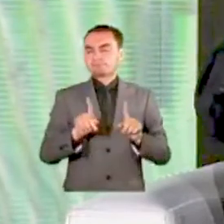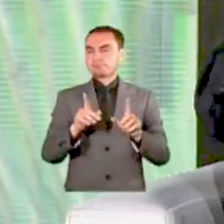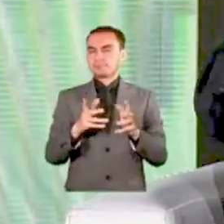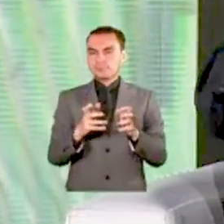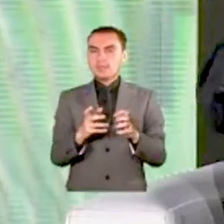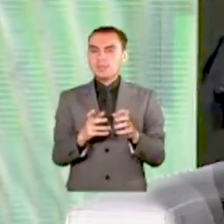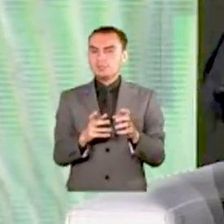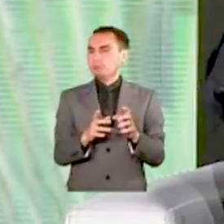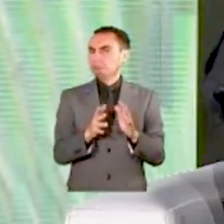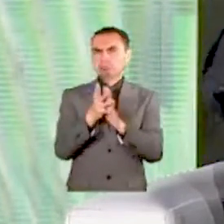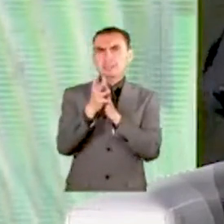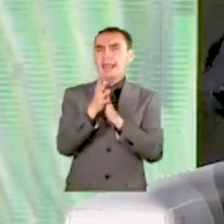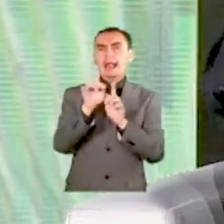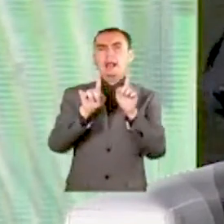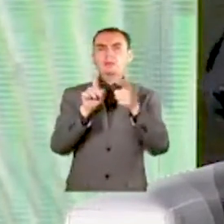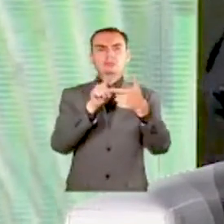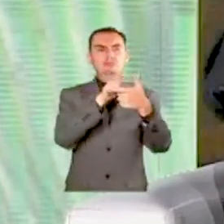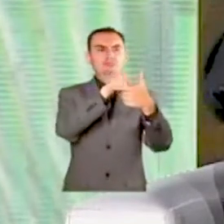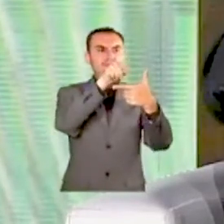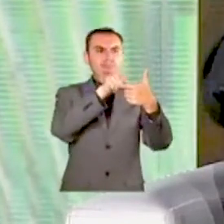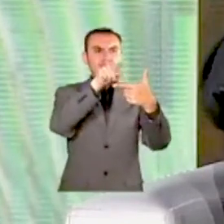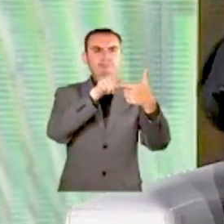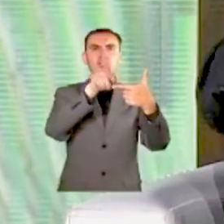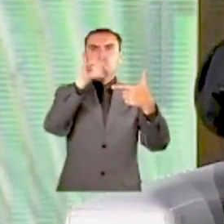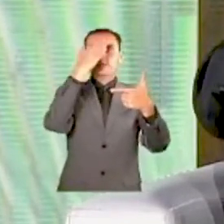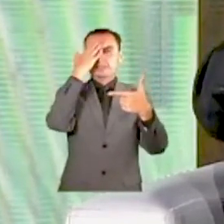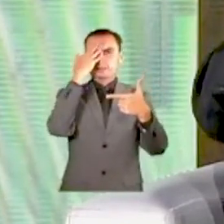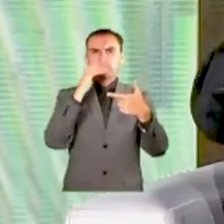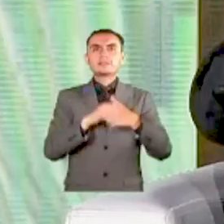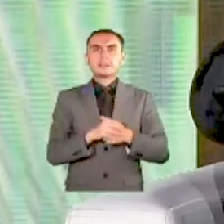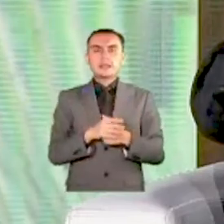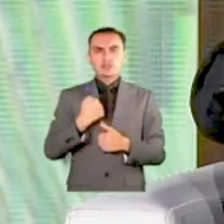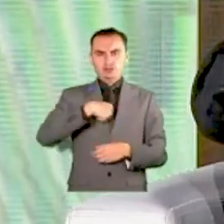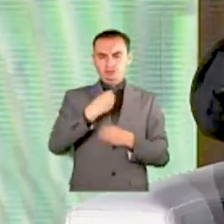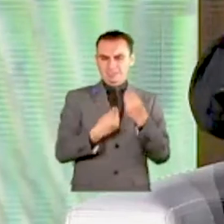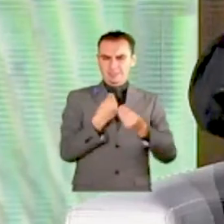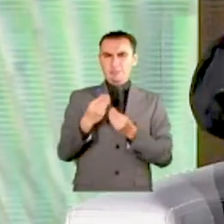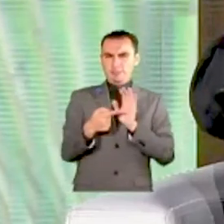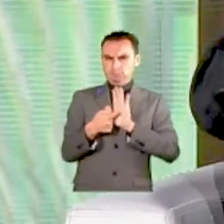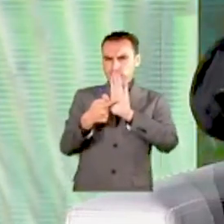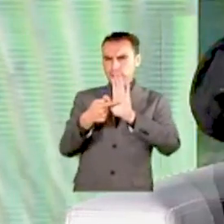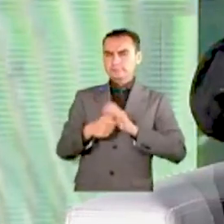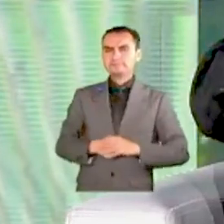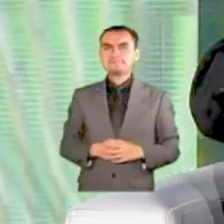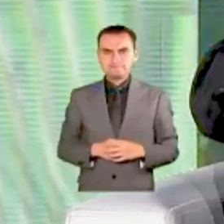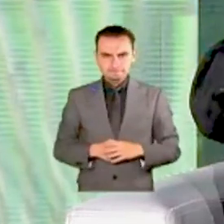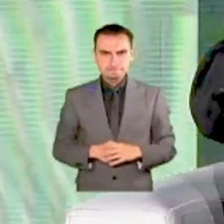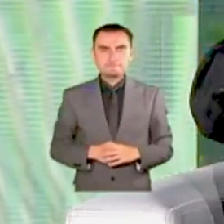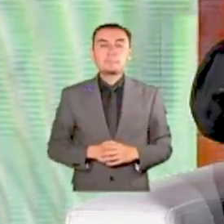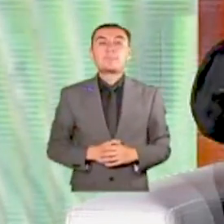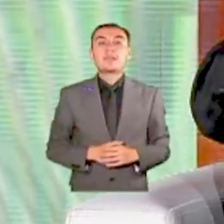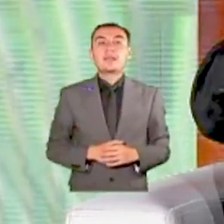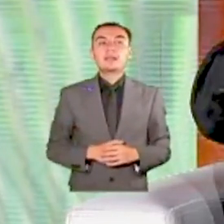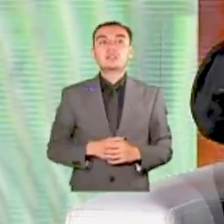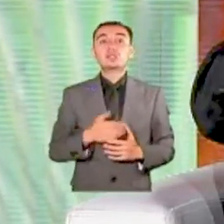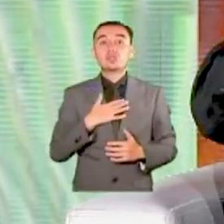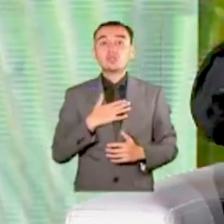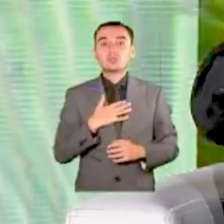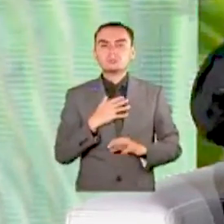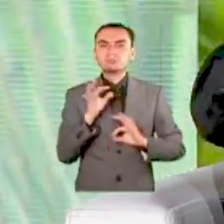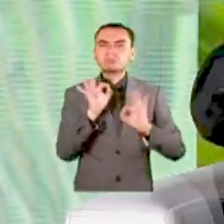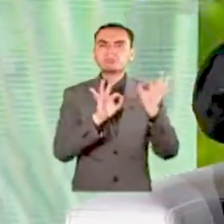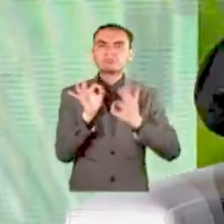mencionar algunas cifras también de nuestra labor de intervención y de nuestra labor preventiva. Particularmente se intervino